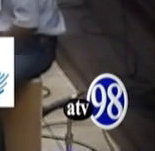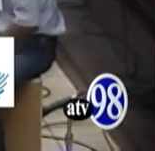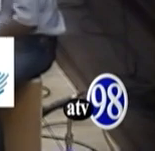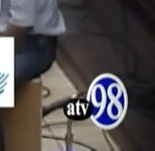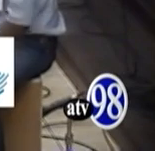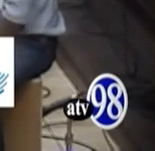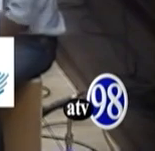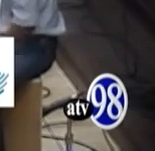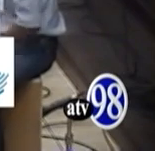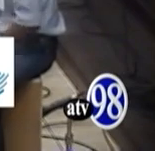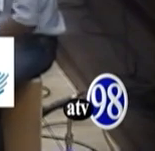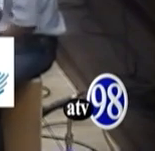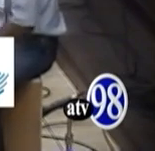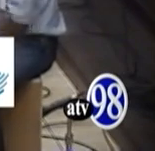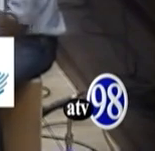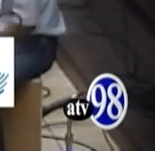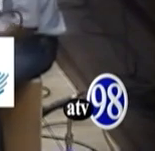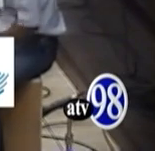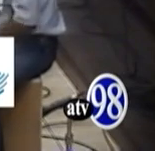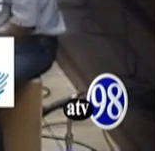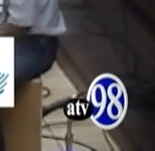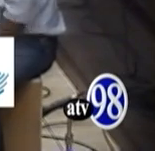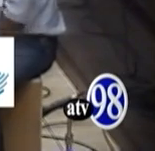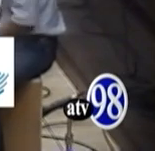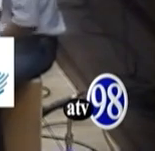rojinegro pañuelo lleva en el cuello rumbo al Chipotón.